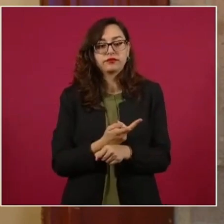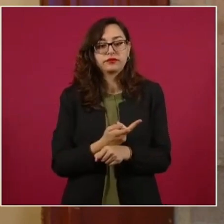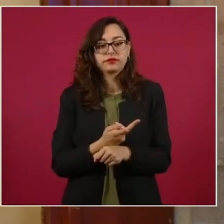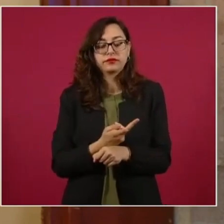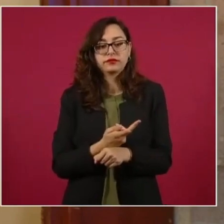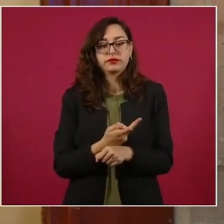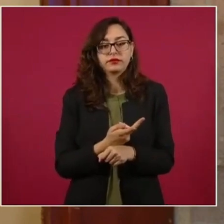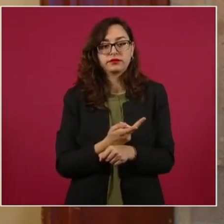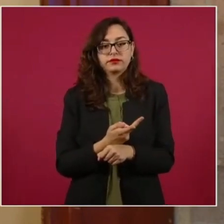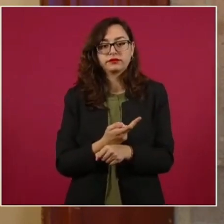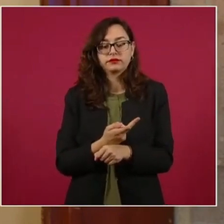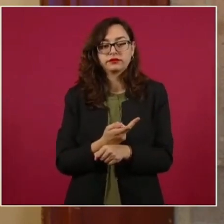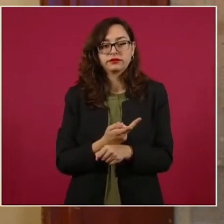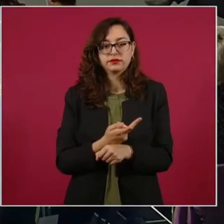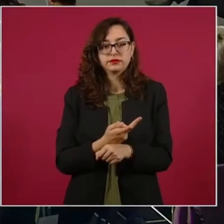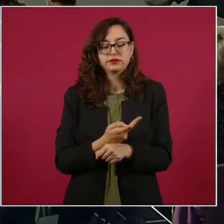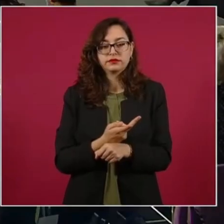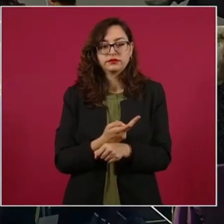ya